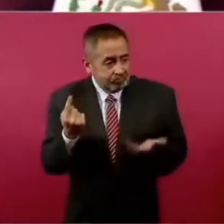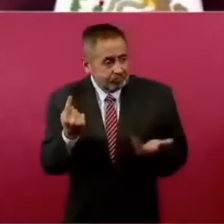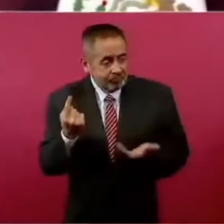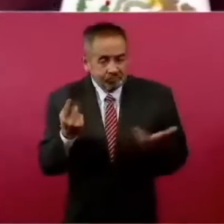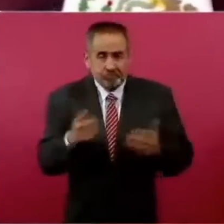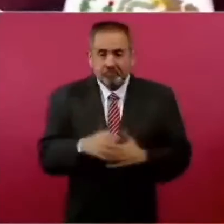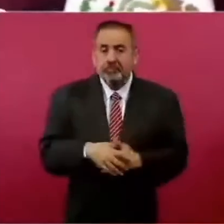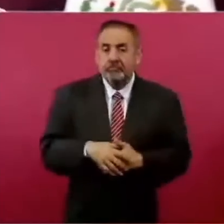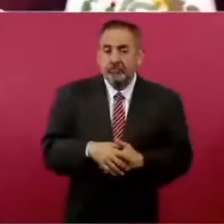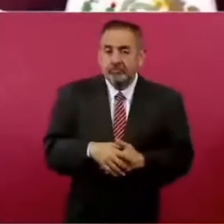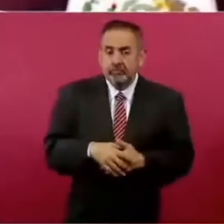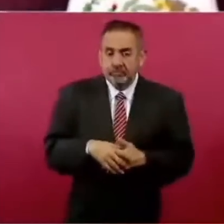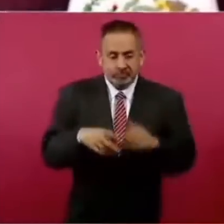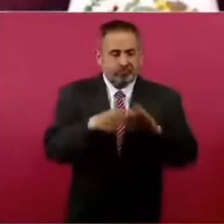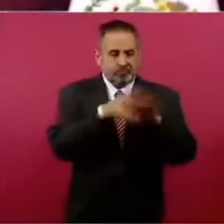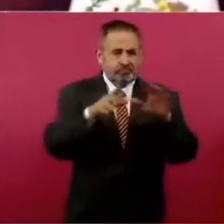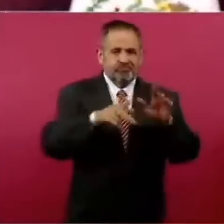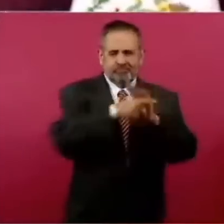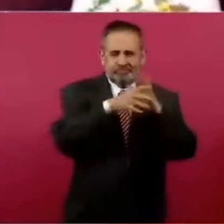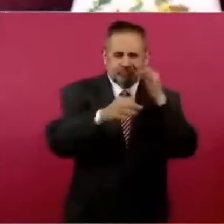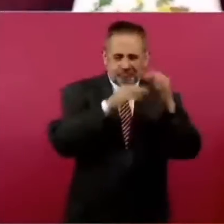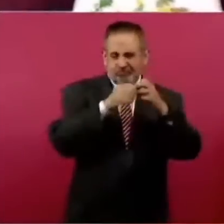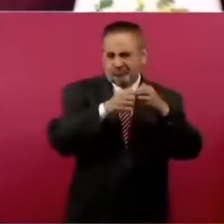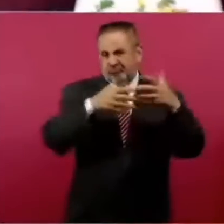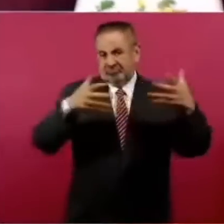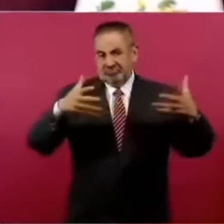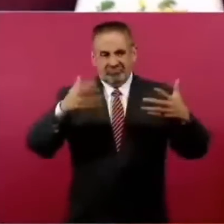Estoy hablando de las cadenas de radio.